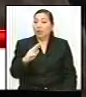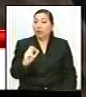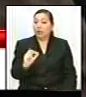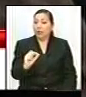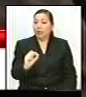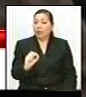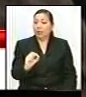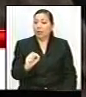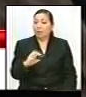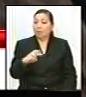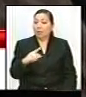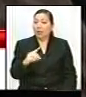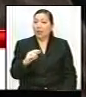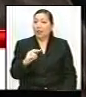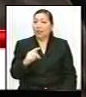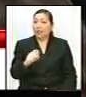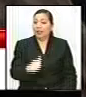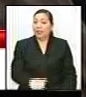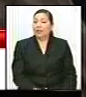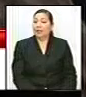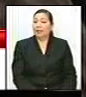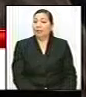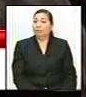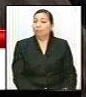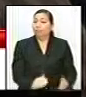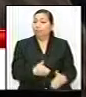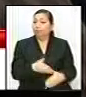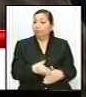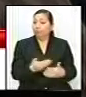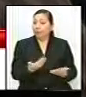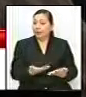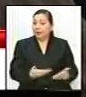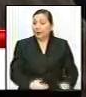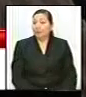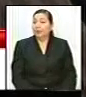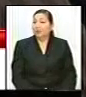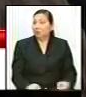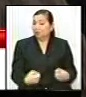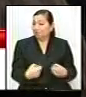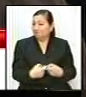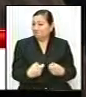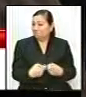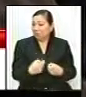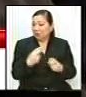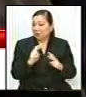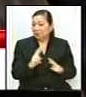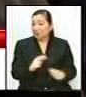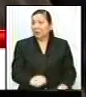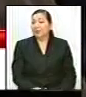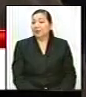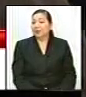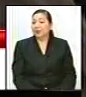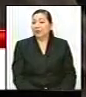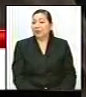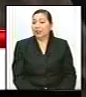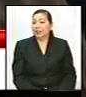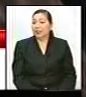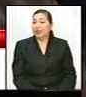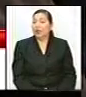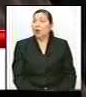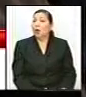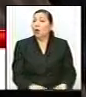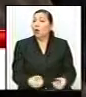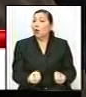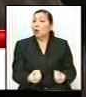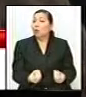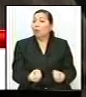Mendieta, ya que aparece en internet, me falta verificar, lo reconozco, como